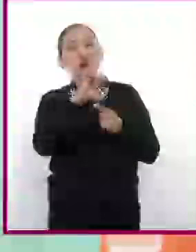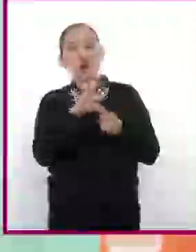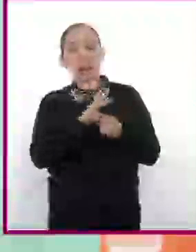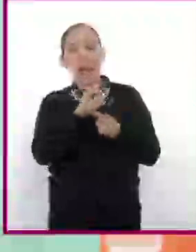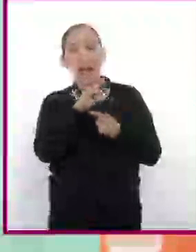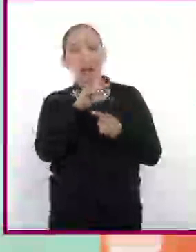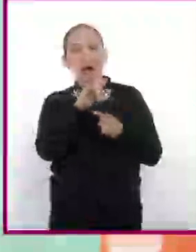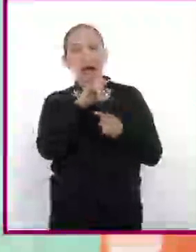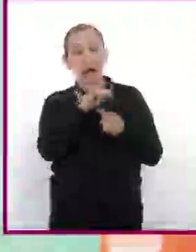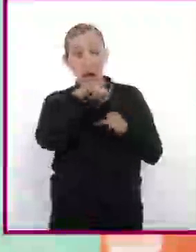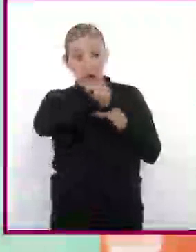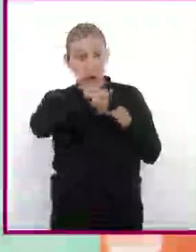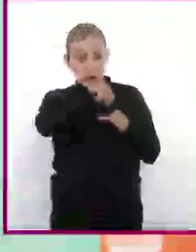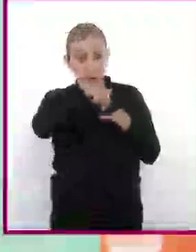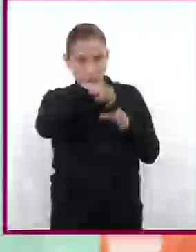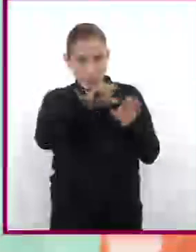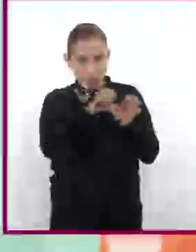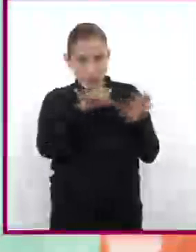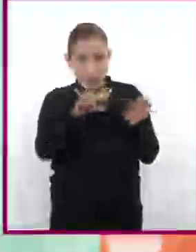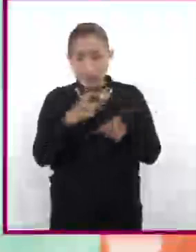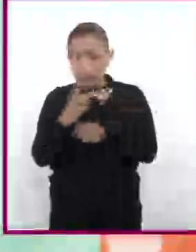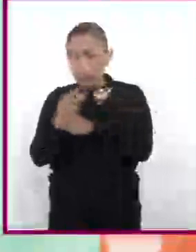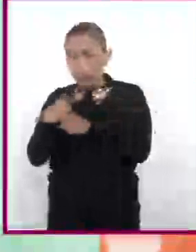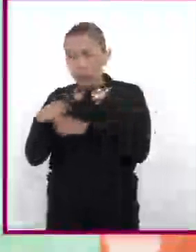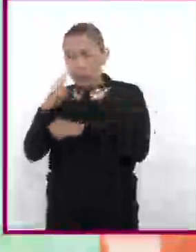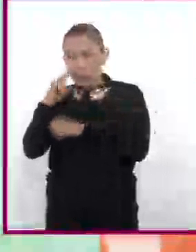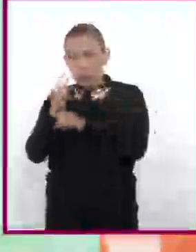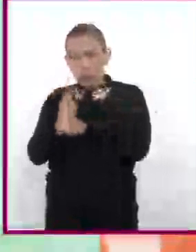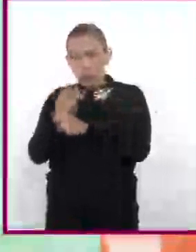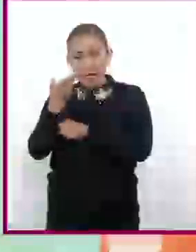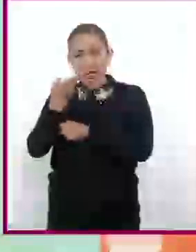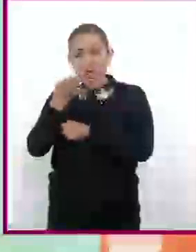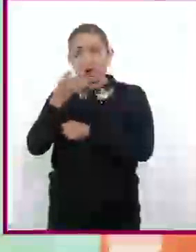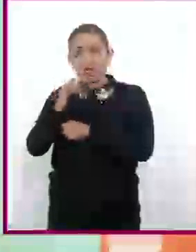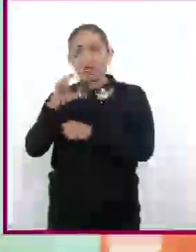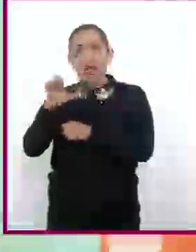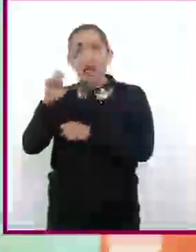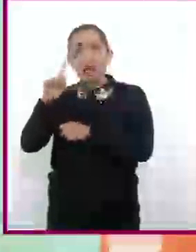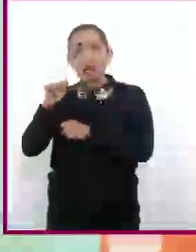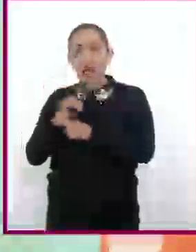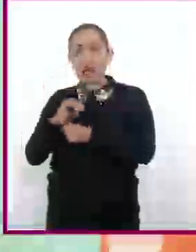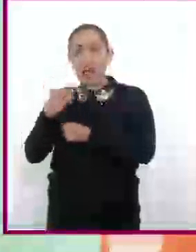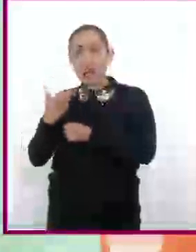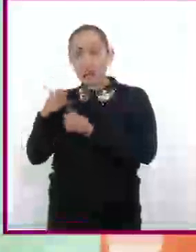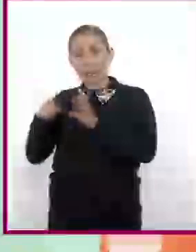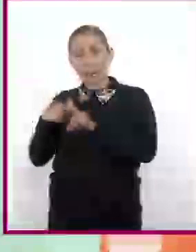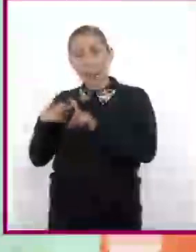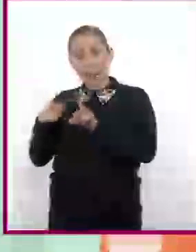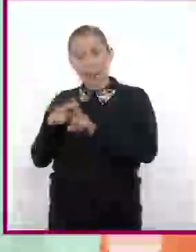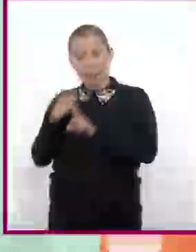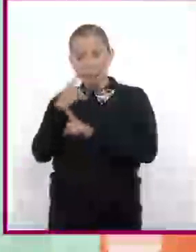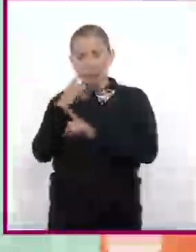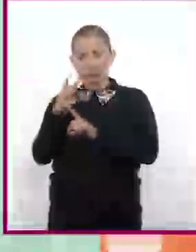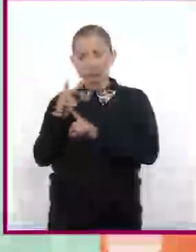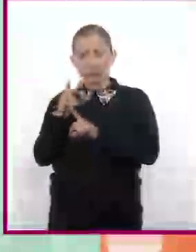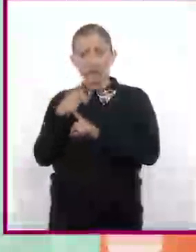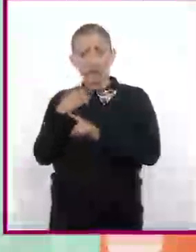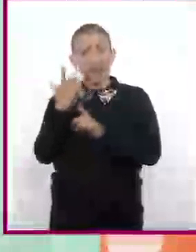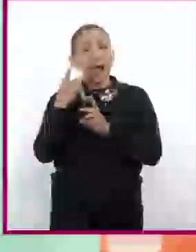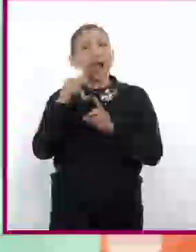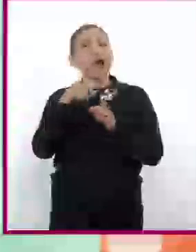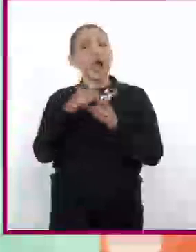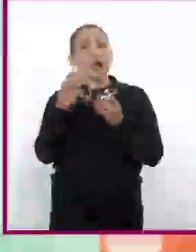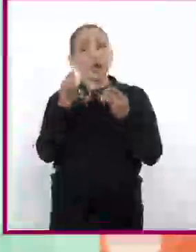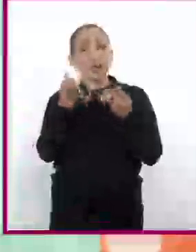carbonato ácido en la disolución. En la segunda, identificaba iones carbonato y iones H+ en disolución, por lo que asumió que